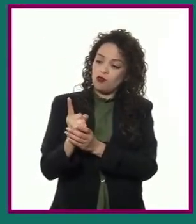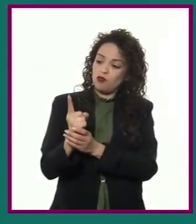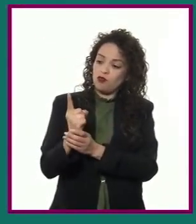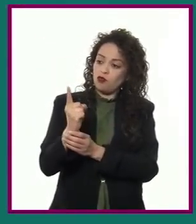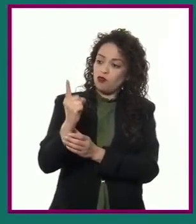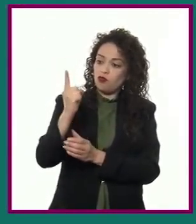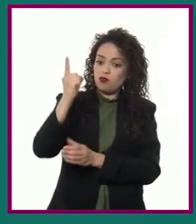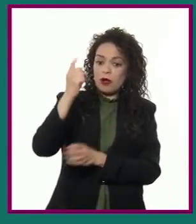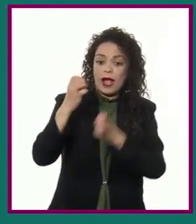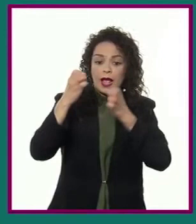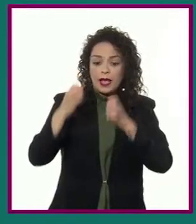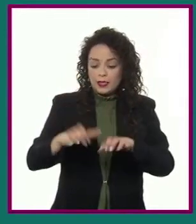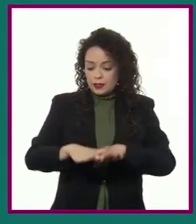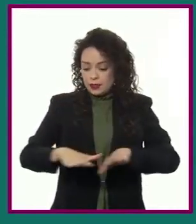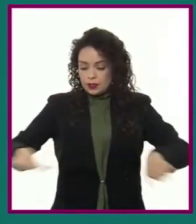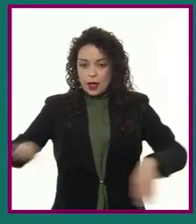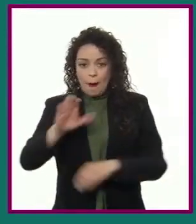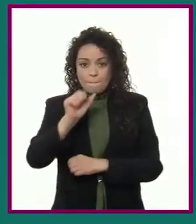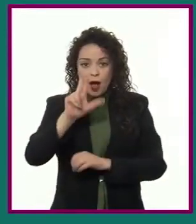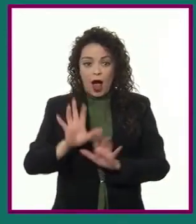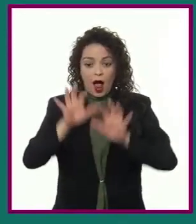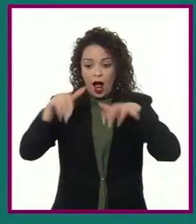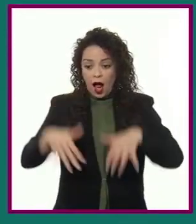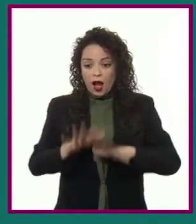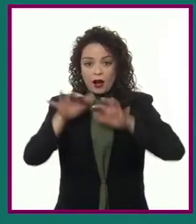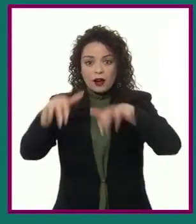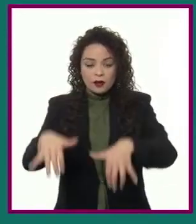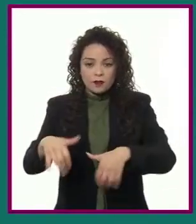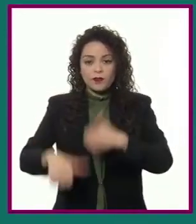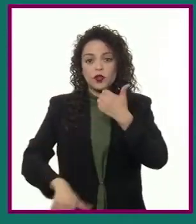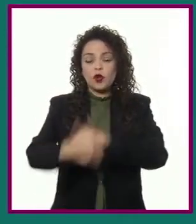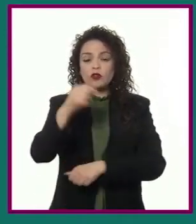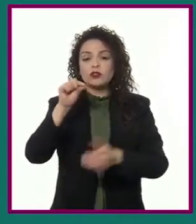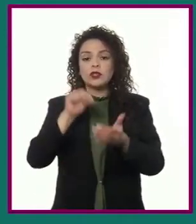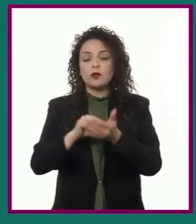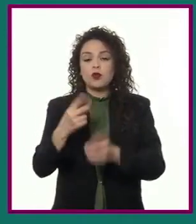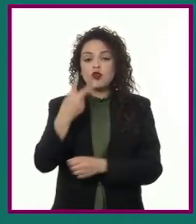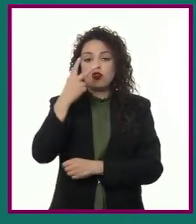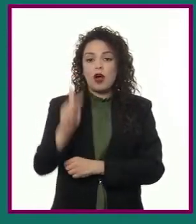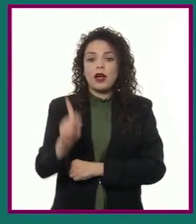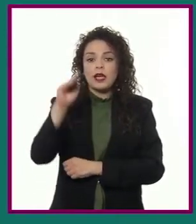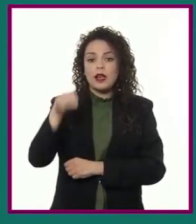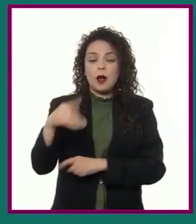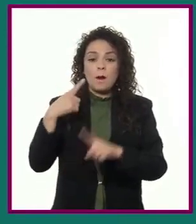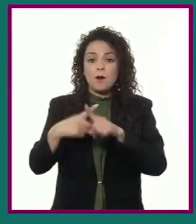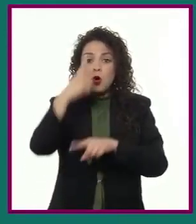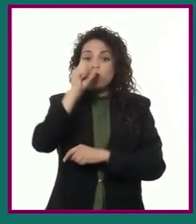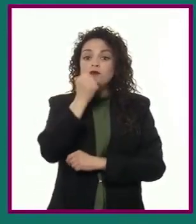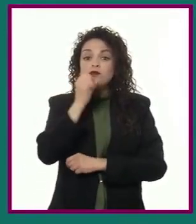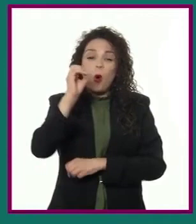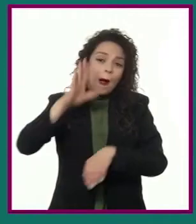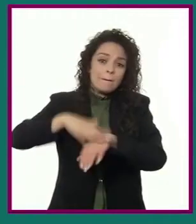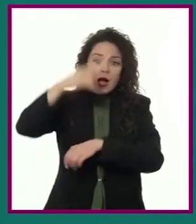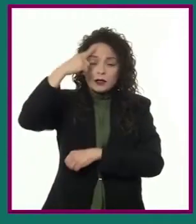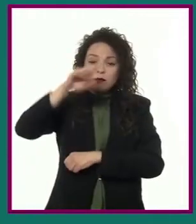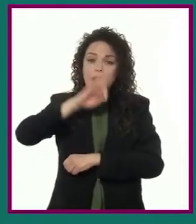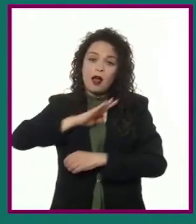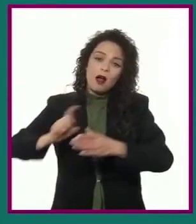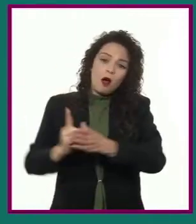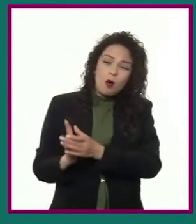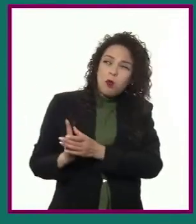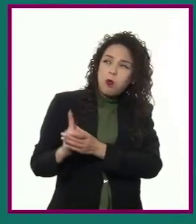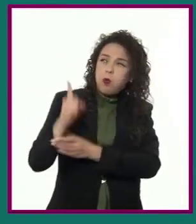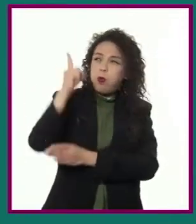nivel del mar tiene que elevarse a 11.2 kilómetros sobre segundo o más para escapar del